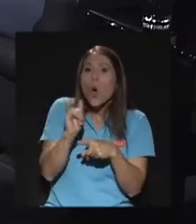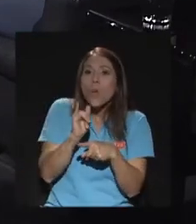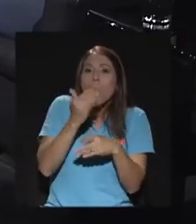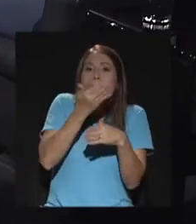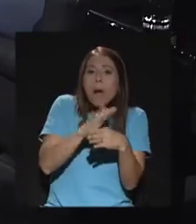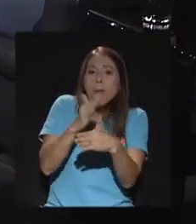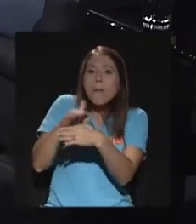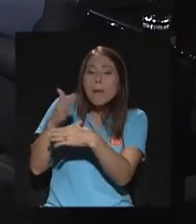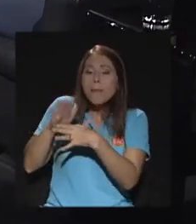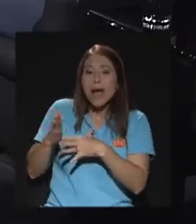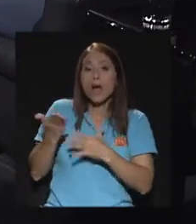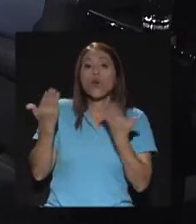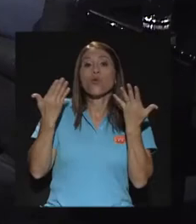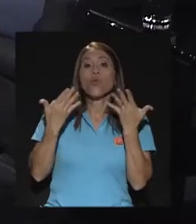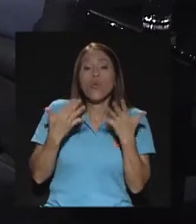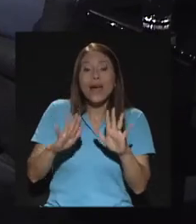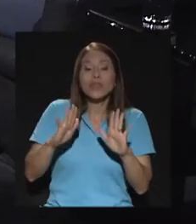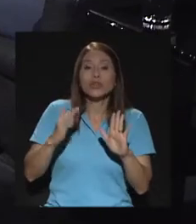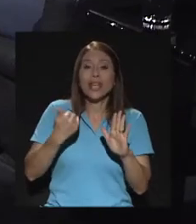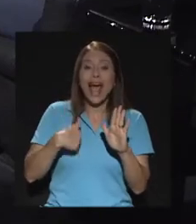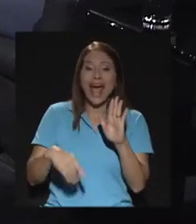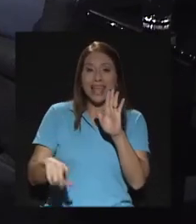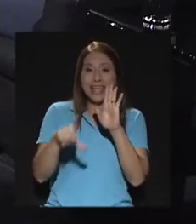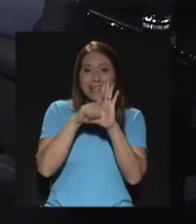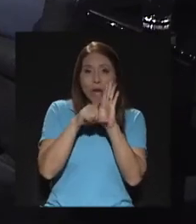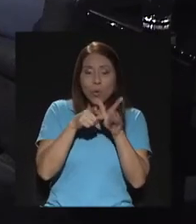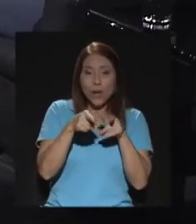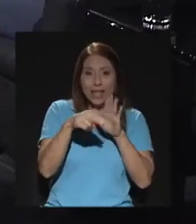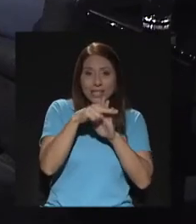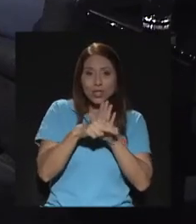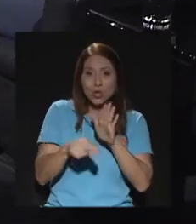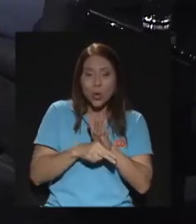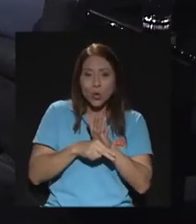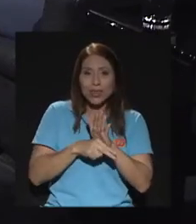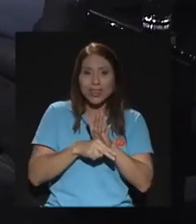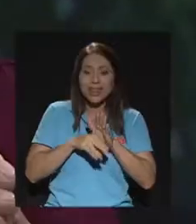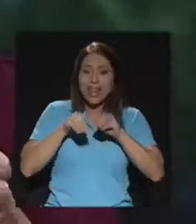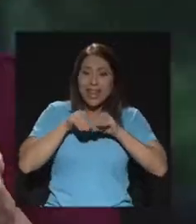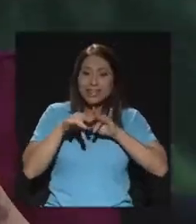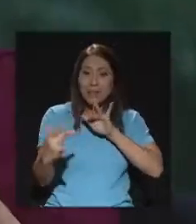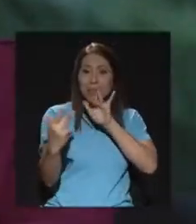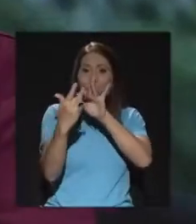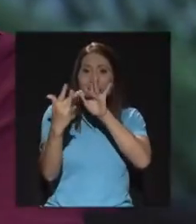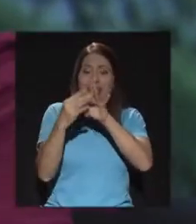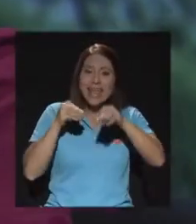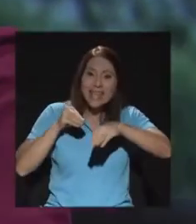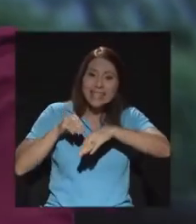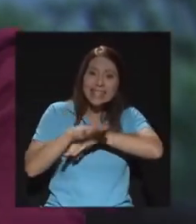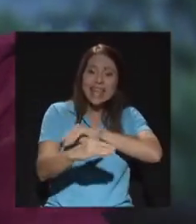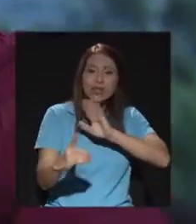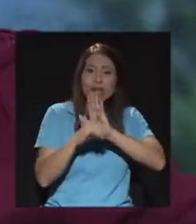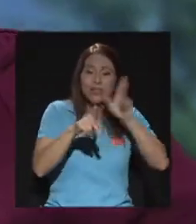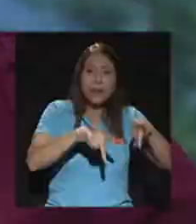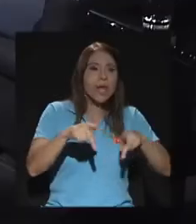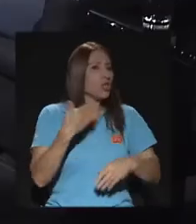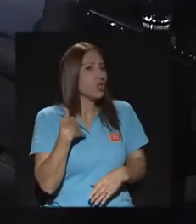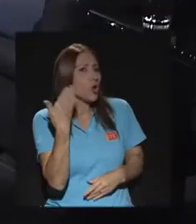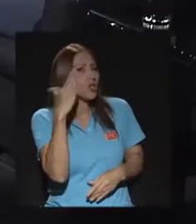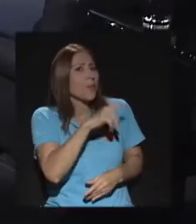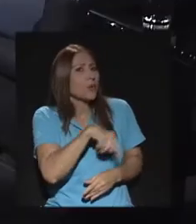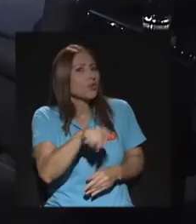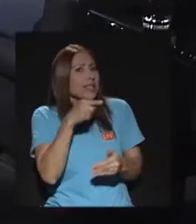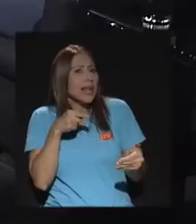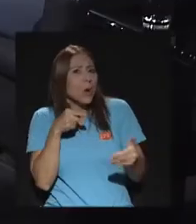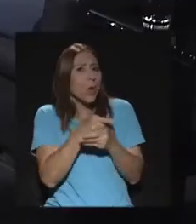del espectro radioeléctrico incide en el ejercicio de los derechos de las personas, yo no sé qué es lo que tiene en contra de la empresa